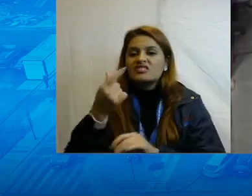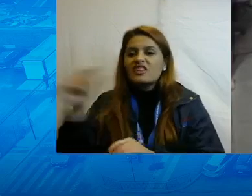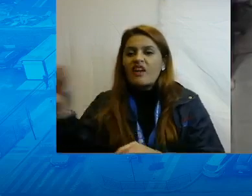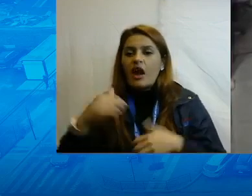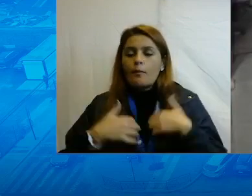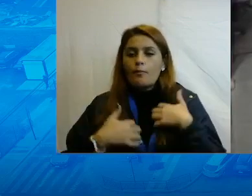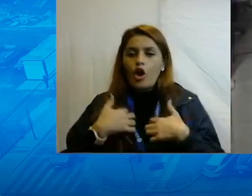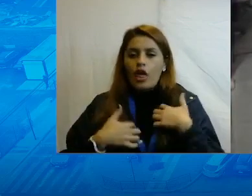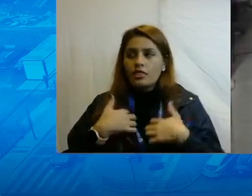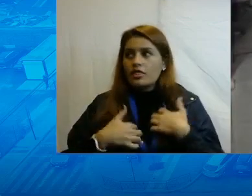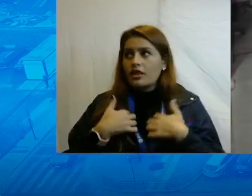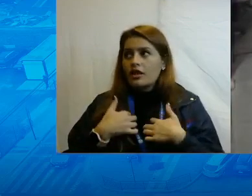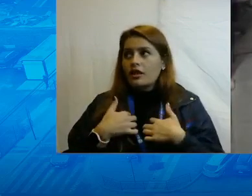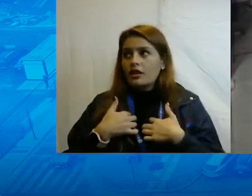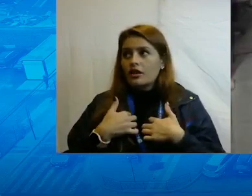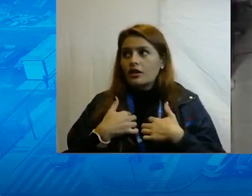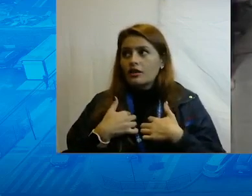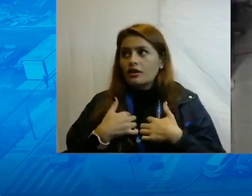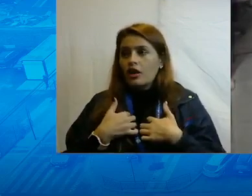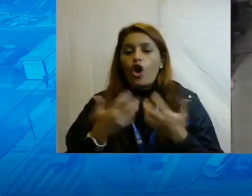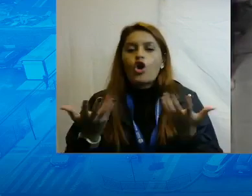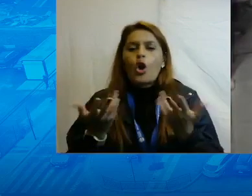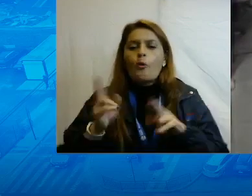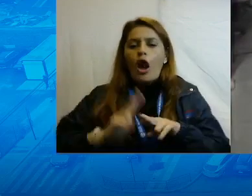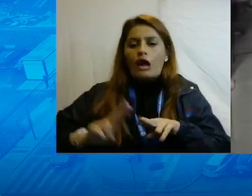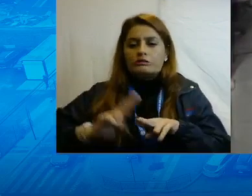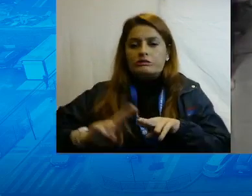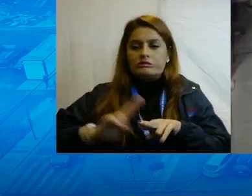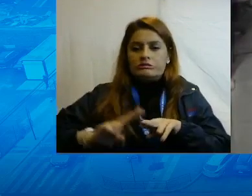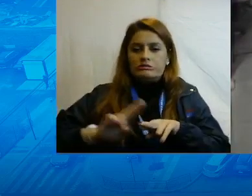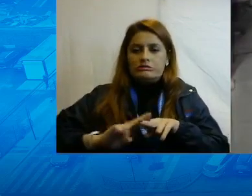conversando. Saber eso, ¿cómo funcionan en el...?